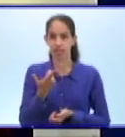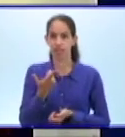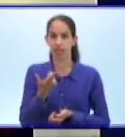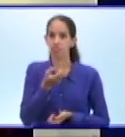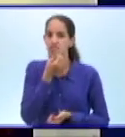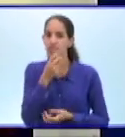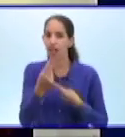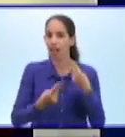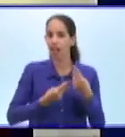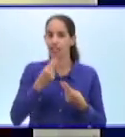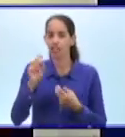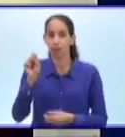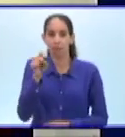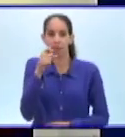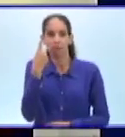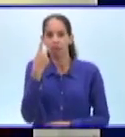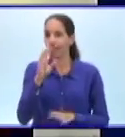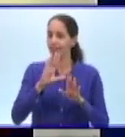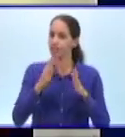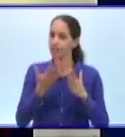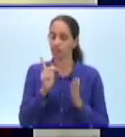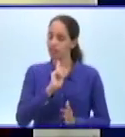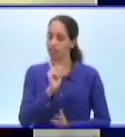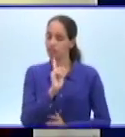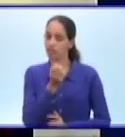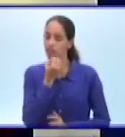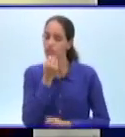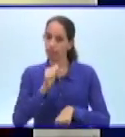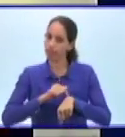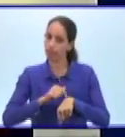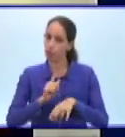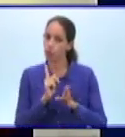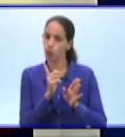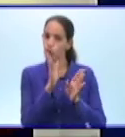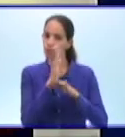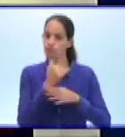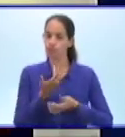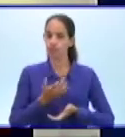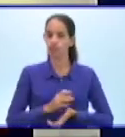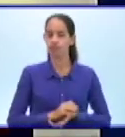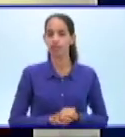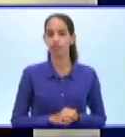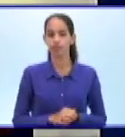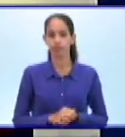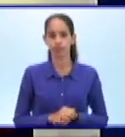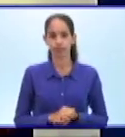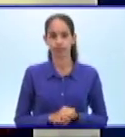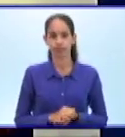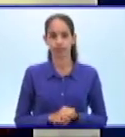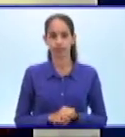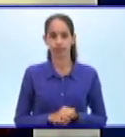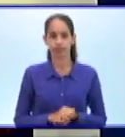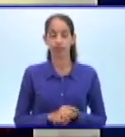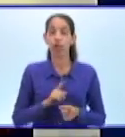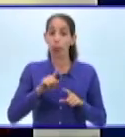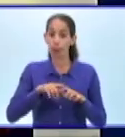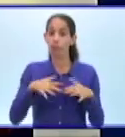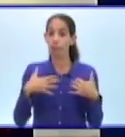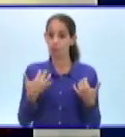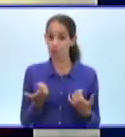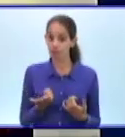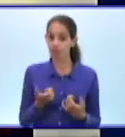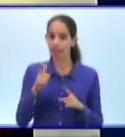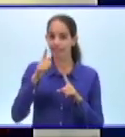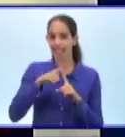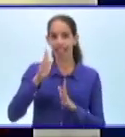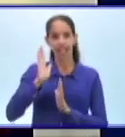por primera vez a su texto y lo concluya sin tener ninguna dificultad. Por eso la tarea